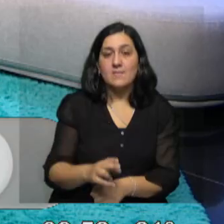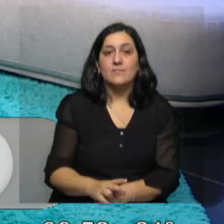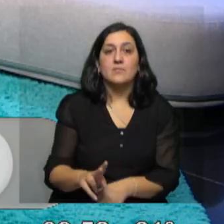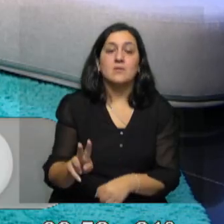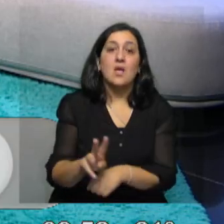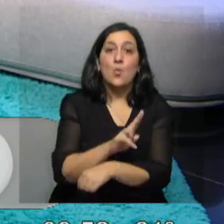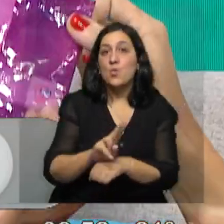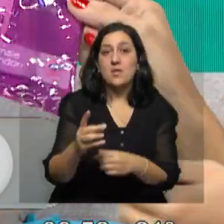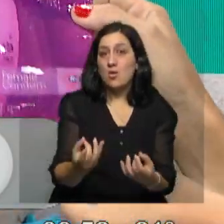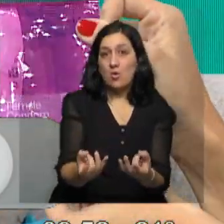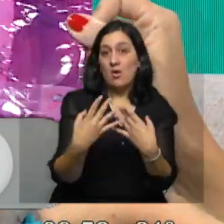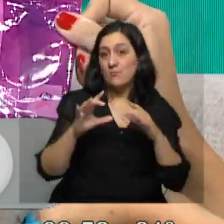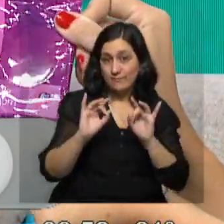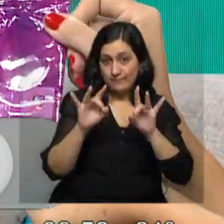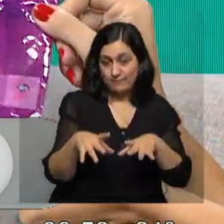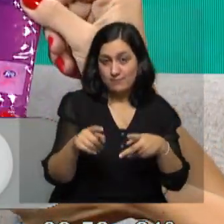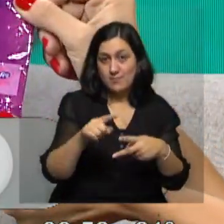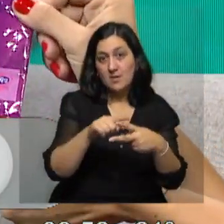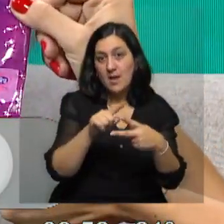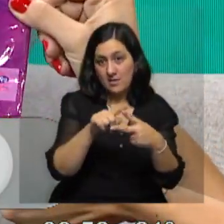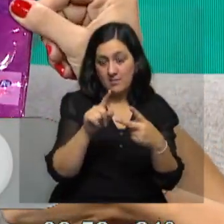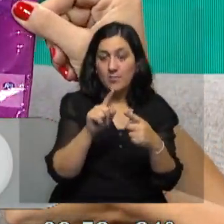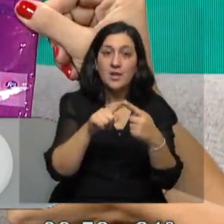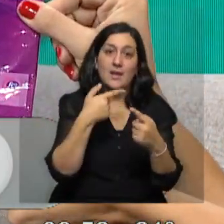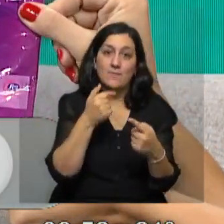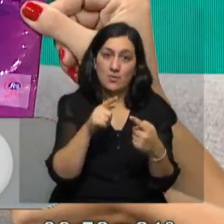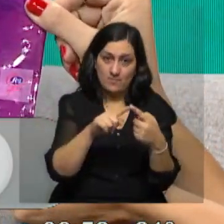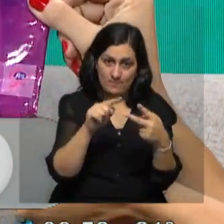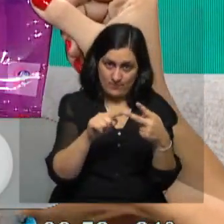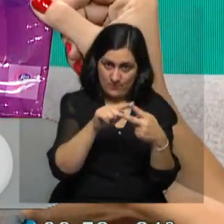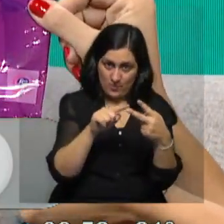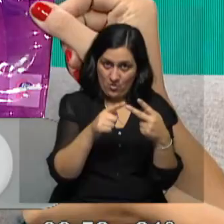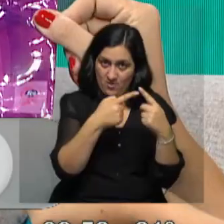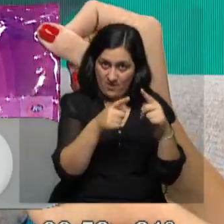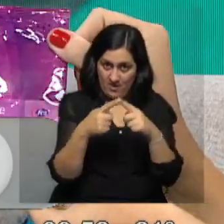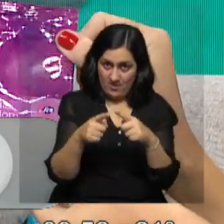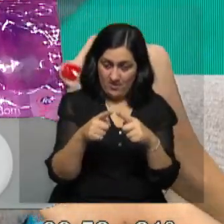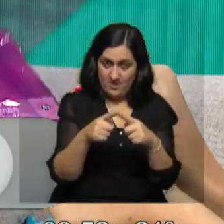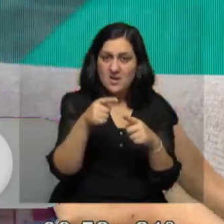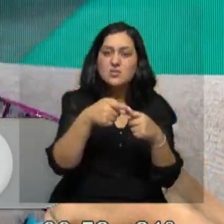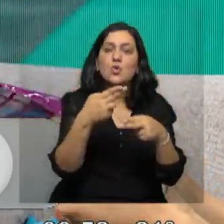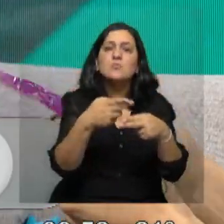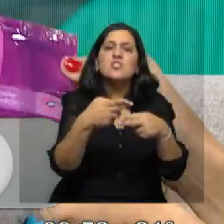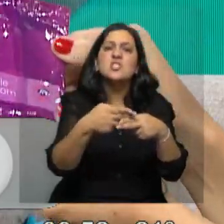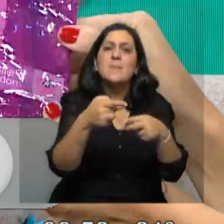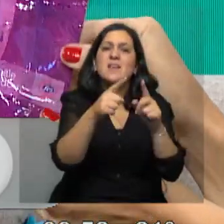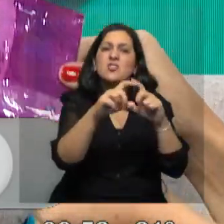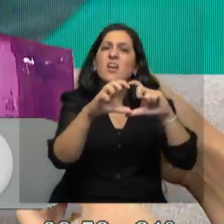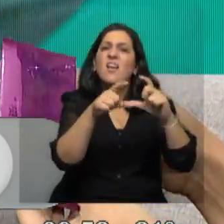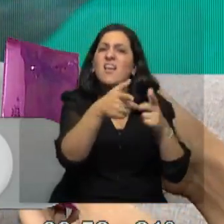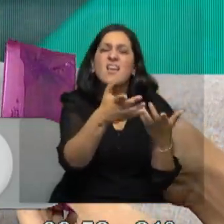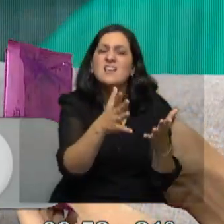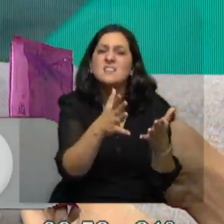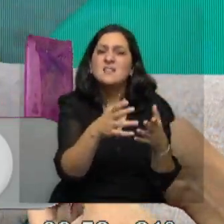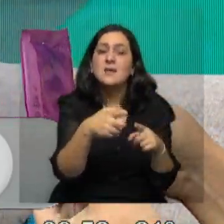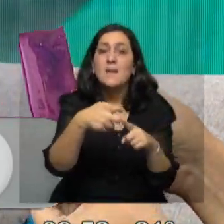ejemplos, que es lo que nos da, por ejemplo, Salud Pública, y ahí les voy a pedir que ustedes me digan cómo se llaman. ¿Esto qué es?